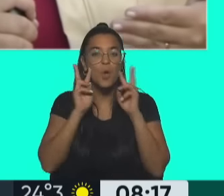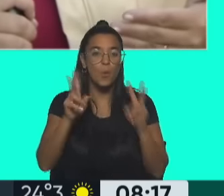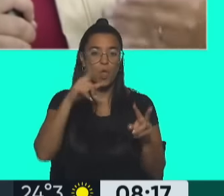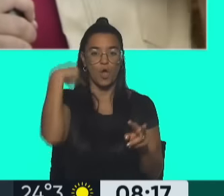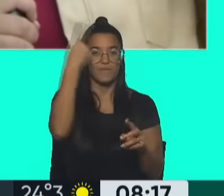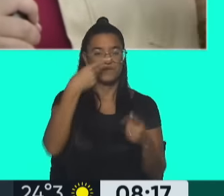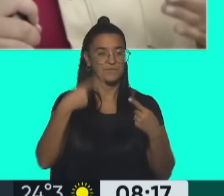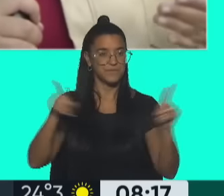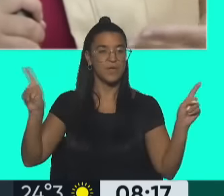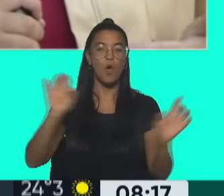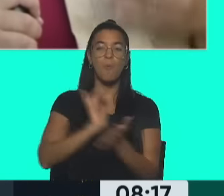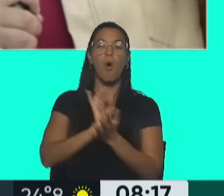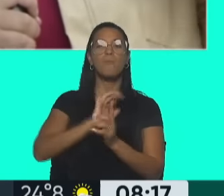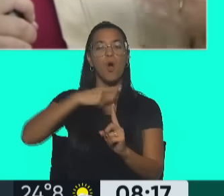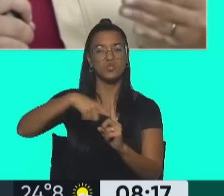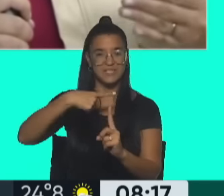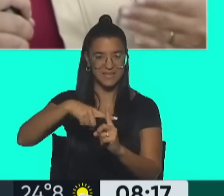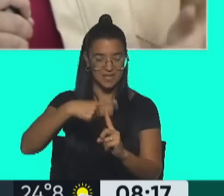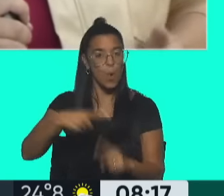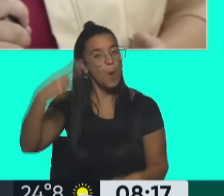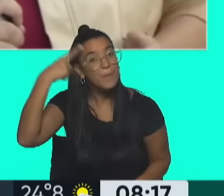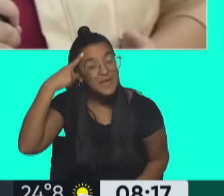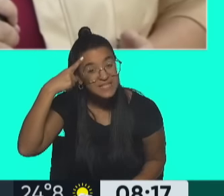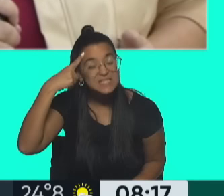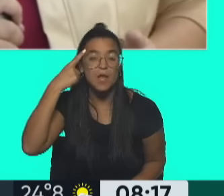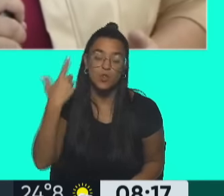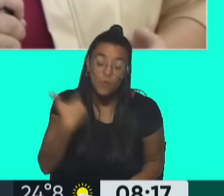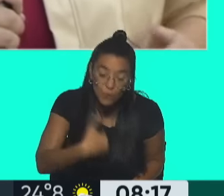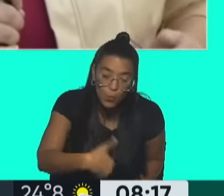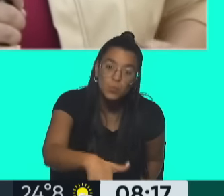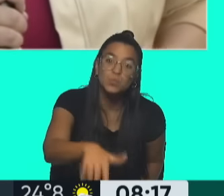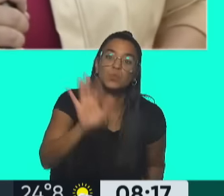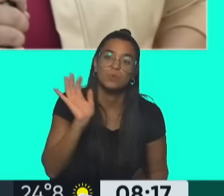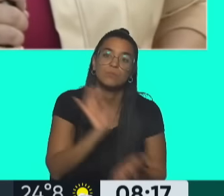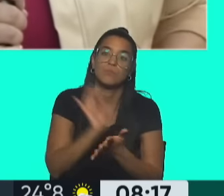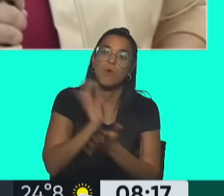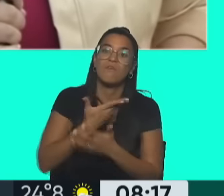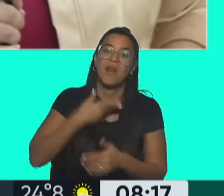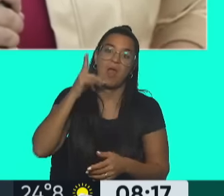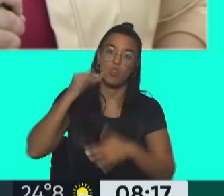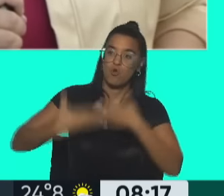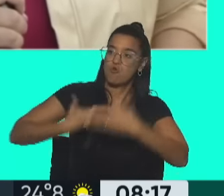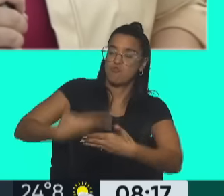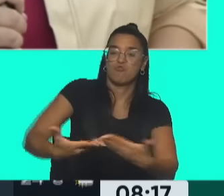semblante positivo y pensando en un futuro que viene con el legado de Fernando.